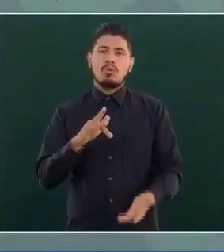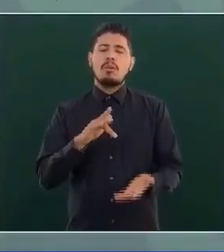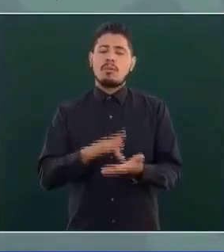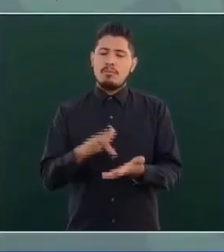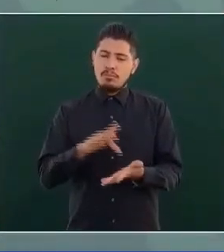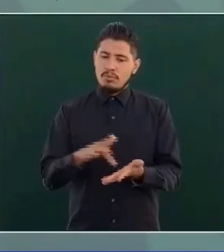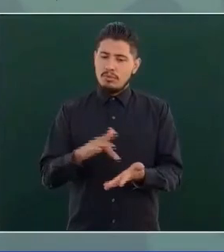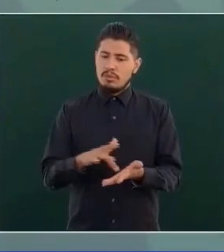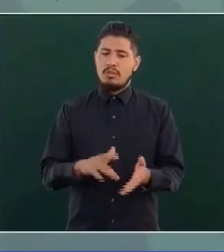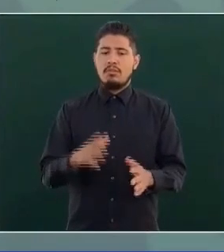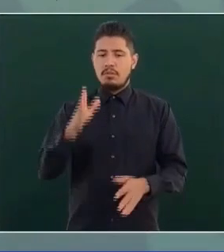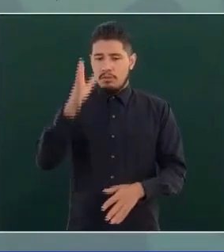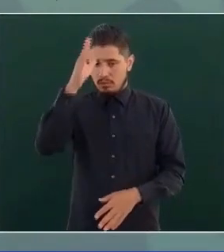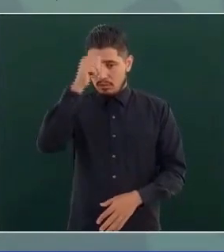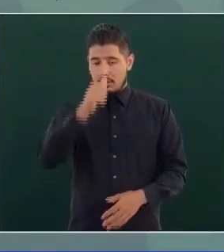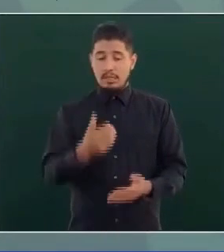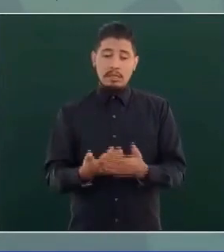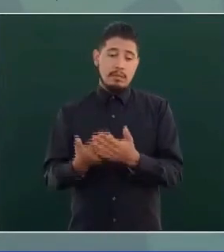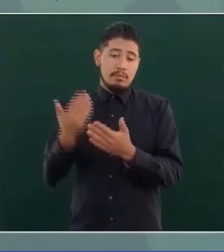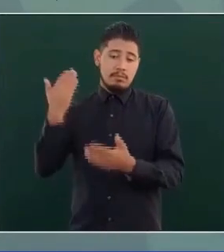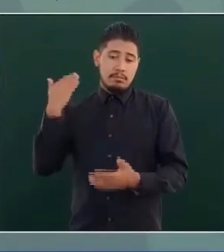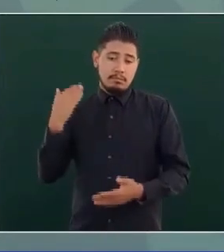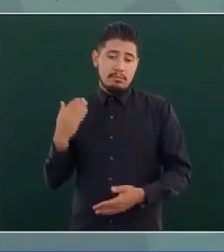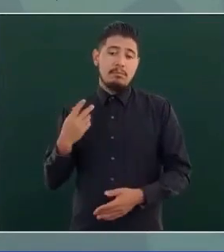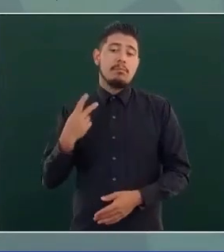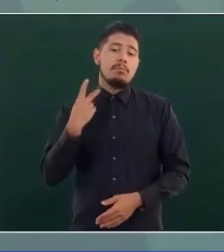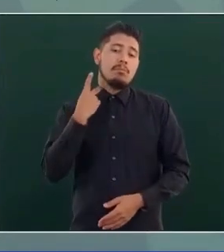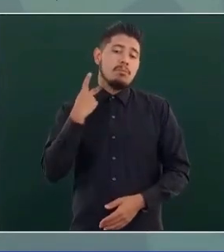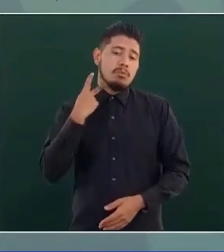apoyabas a los partidos